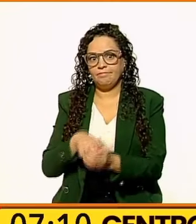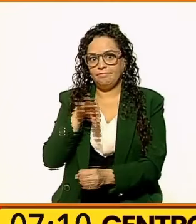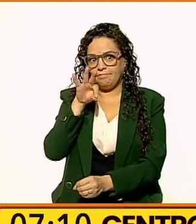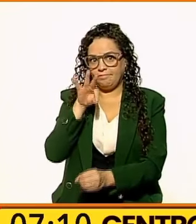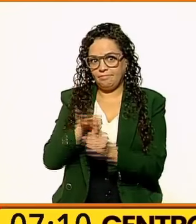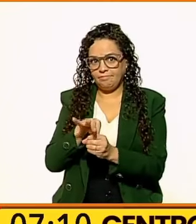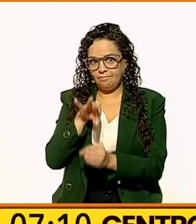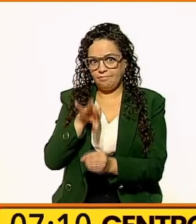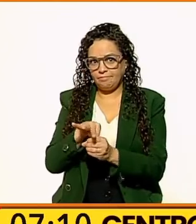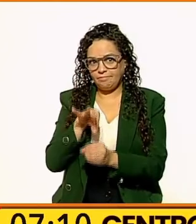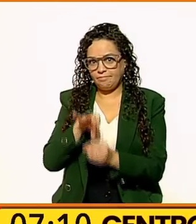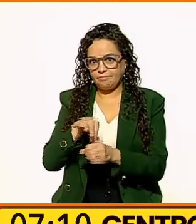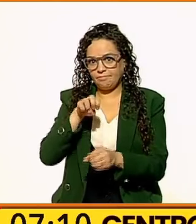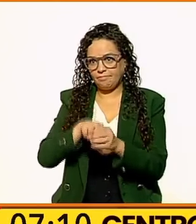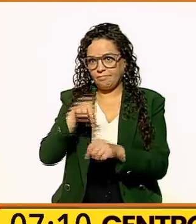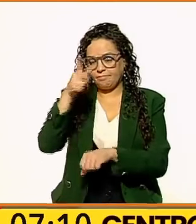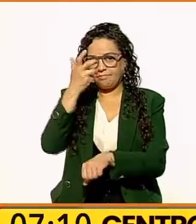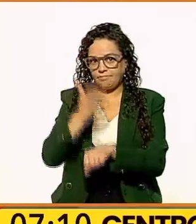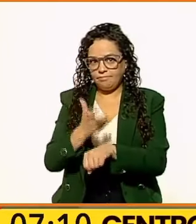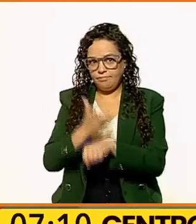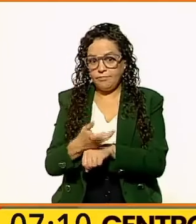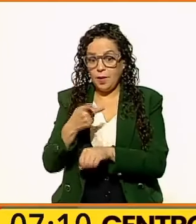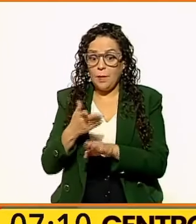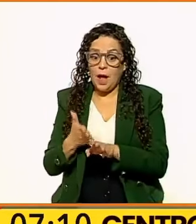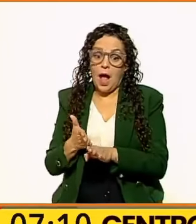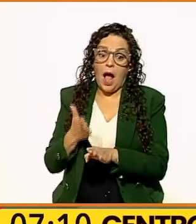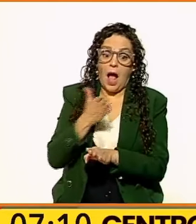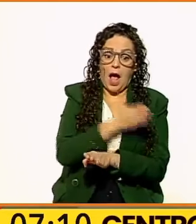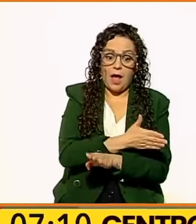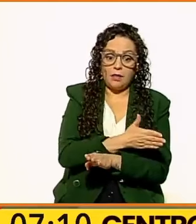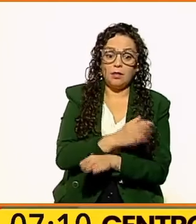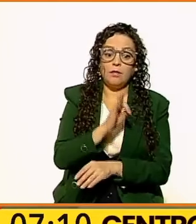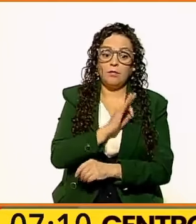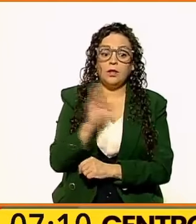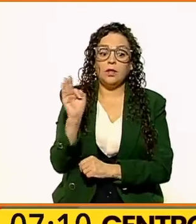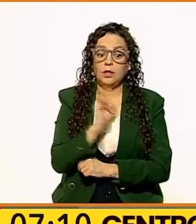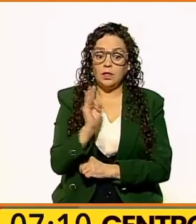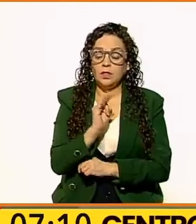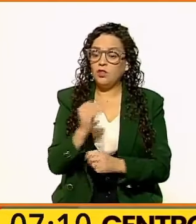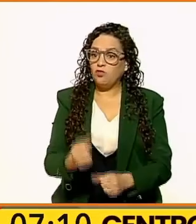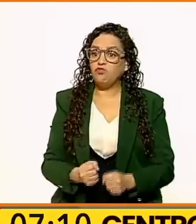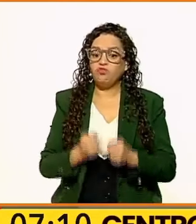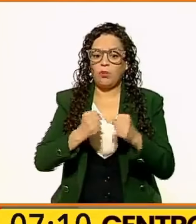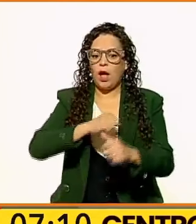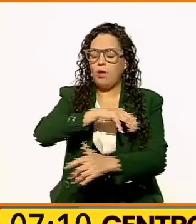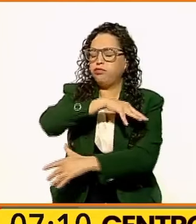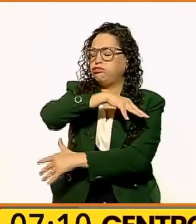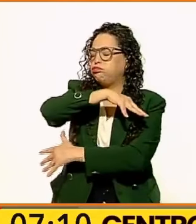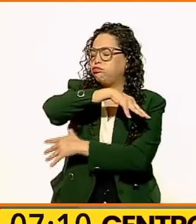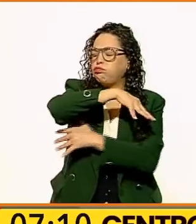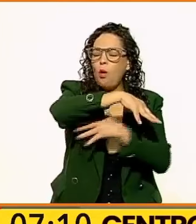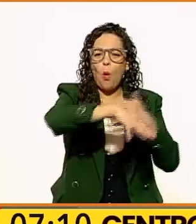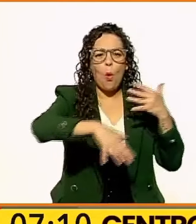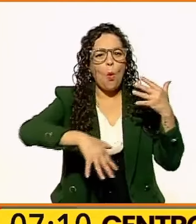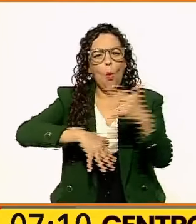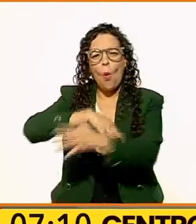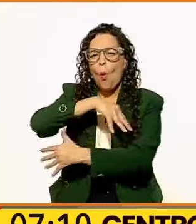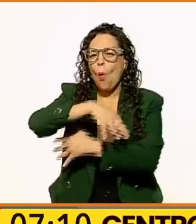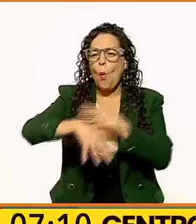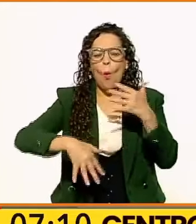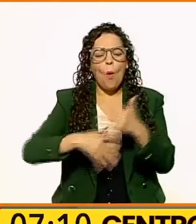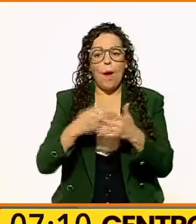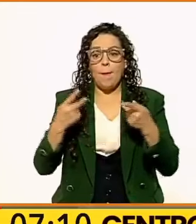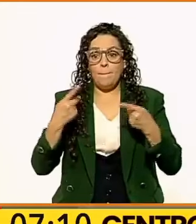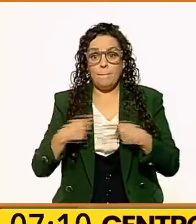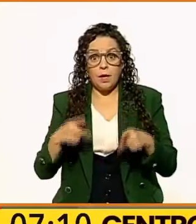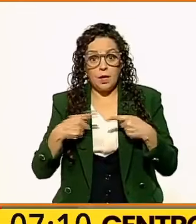elecciones intermedias en los Estados Unidos, pero antes podría haber disturbios muy fuertes, y si la sociedad se